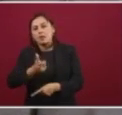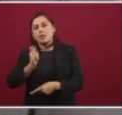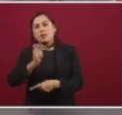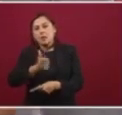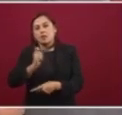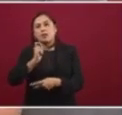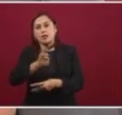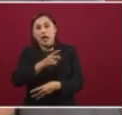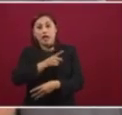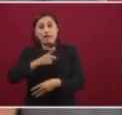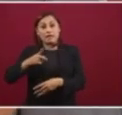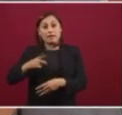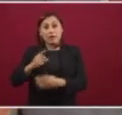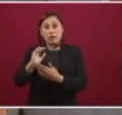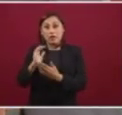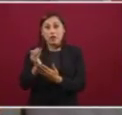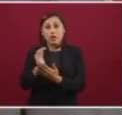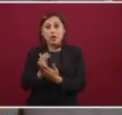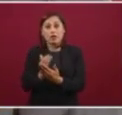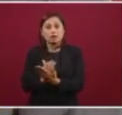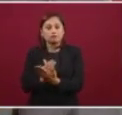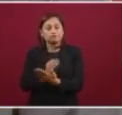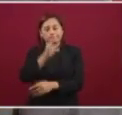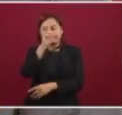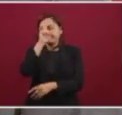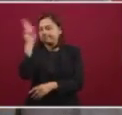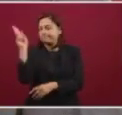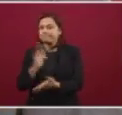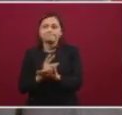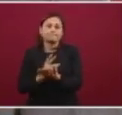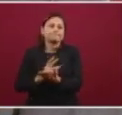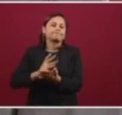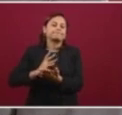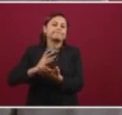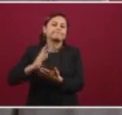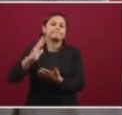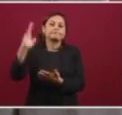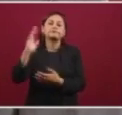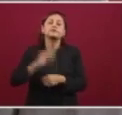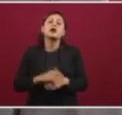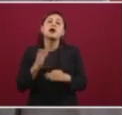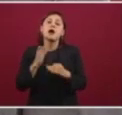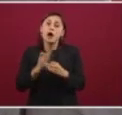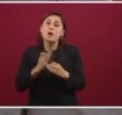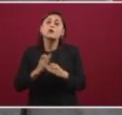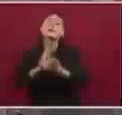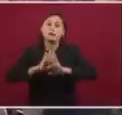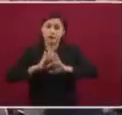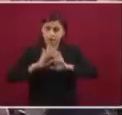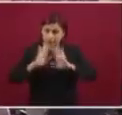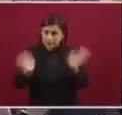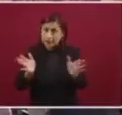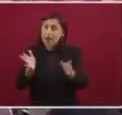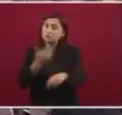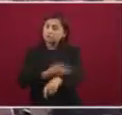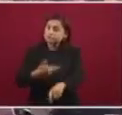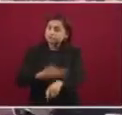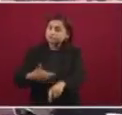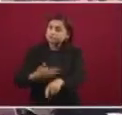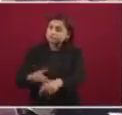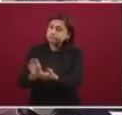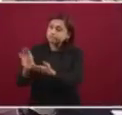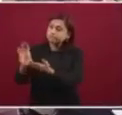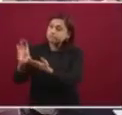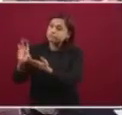disminuir, aumentaba la deuda. Todo eso ya se está haciendo, la reestructuración de créditos. Lo segundo son